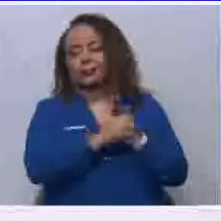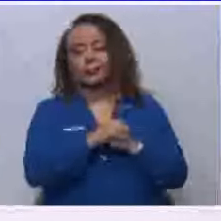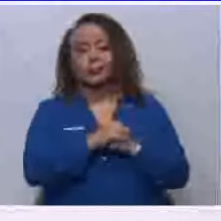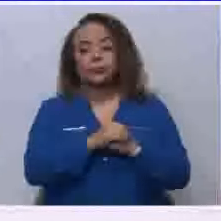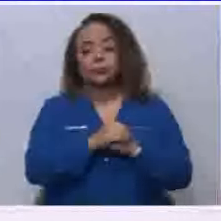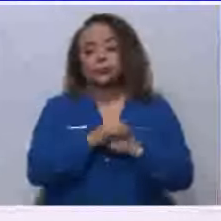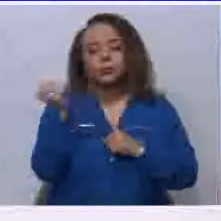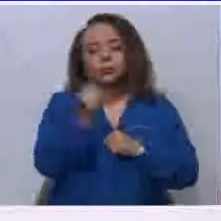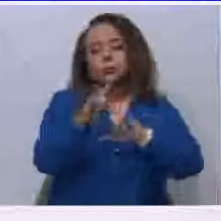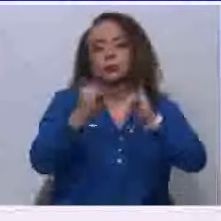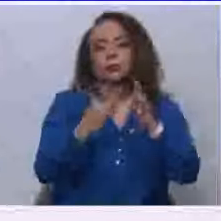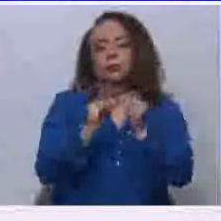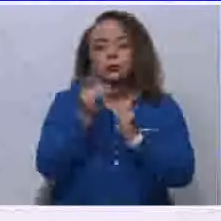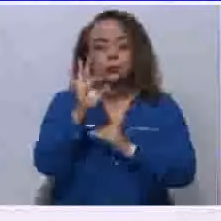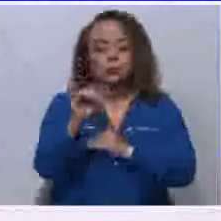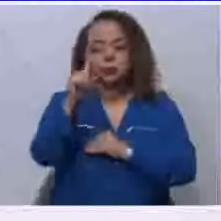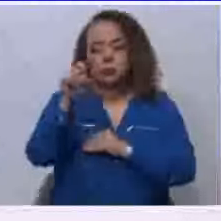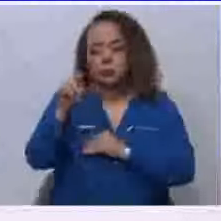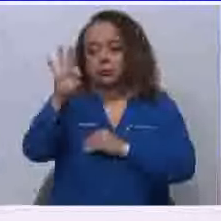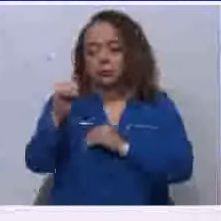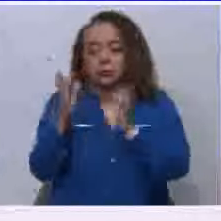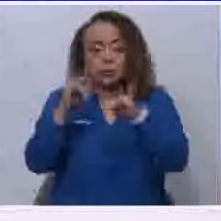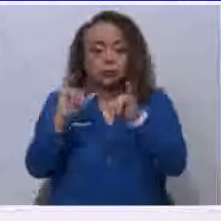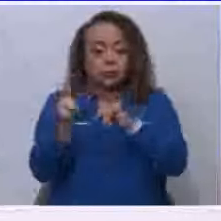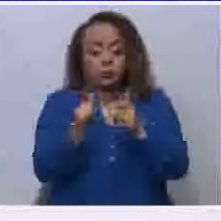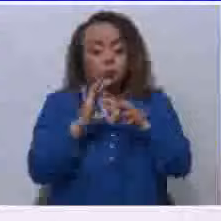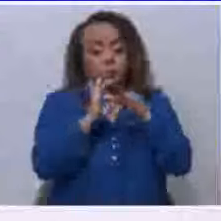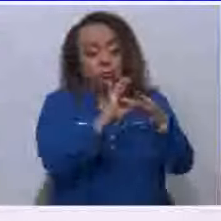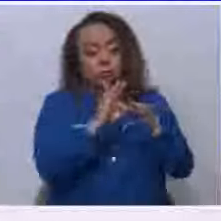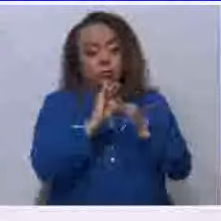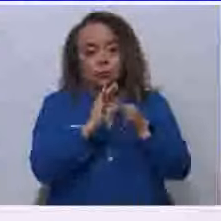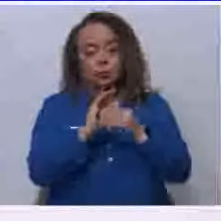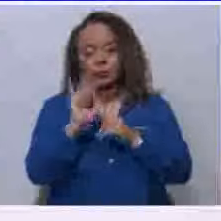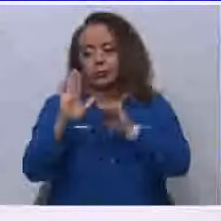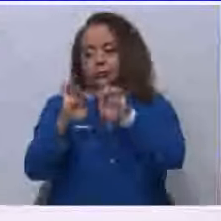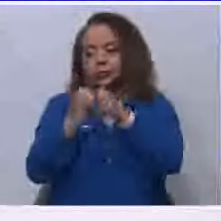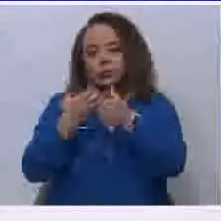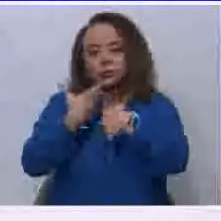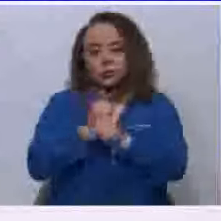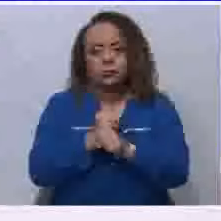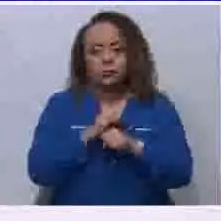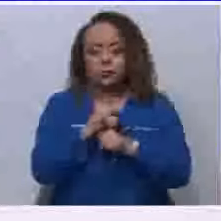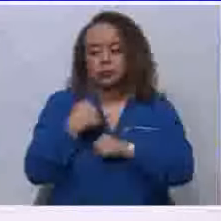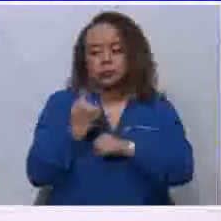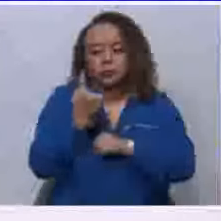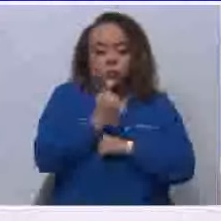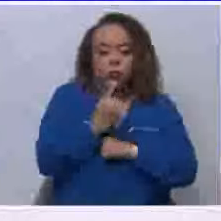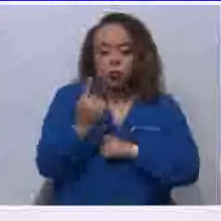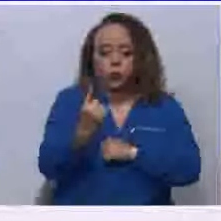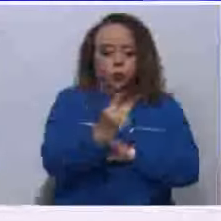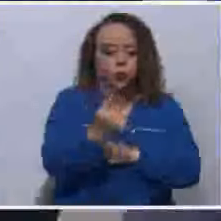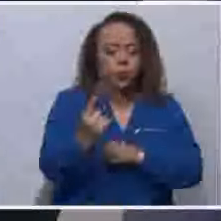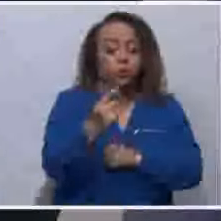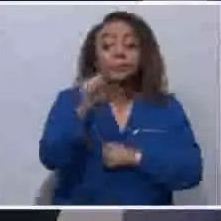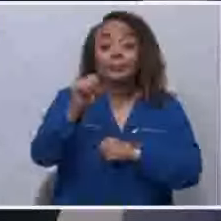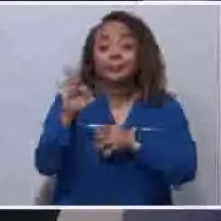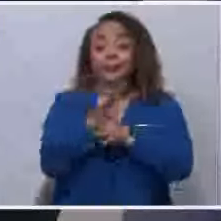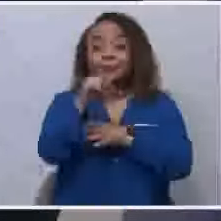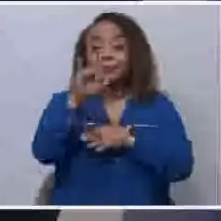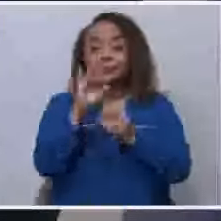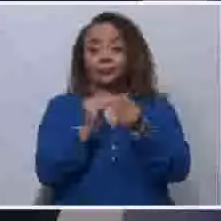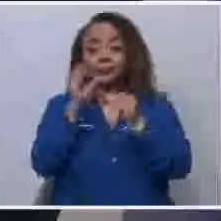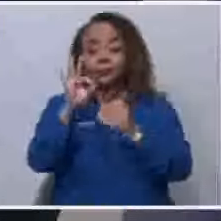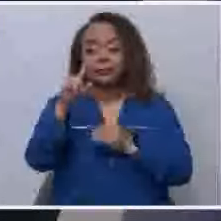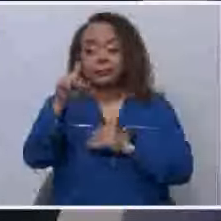jugador número 9 de 1.90 sin juego asociado cuando tu equipo elabora. De acuerdo. Y suma pases. De acuerdo. Ahora sí te sirve un número 9